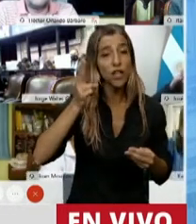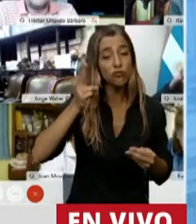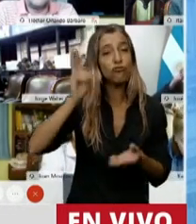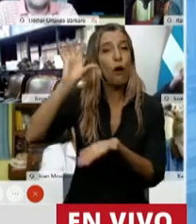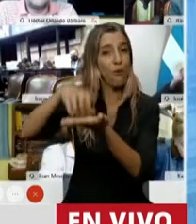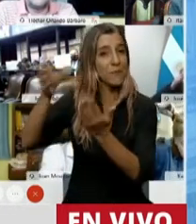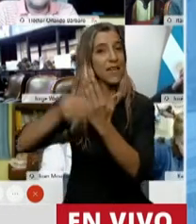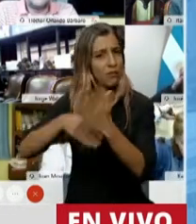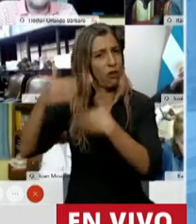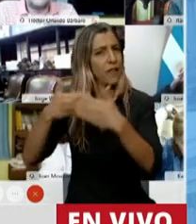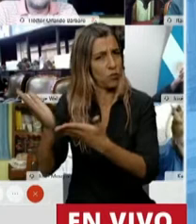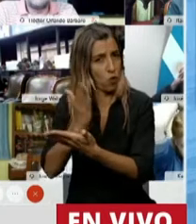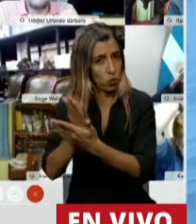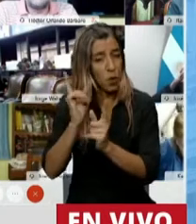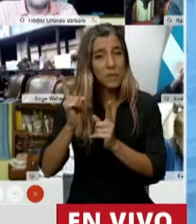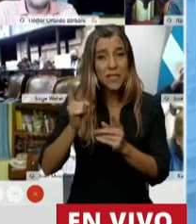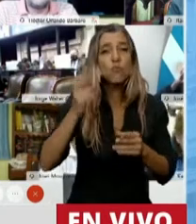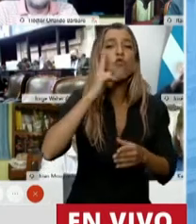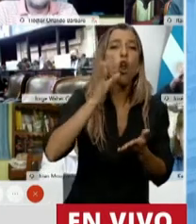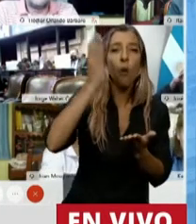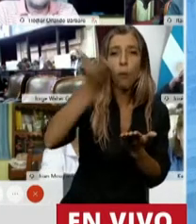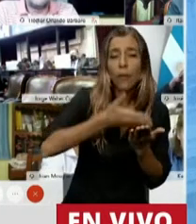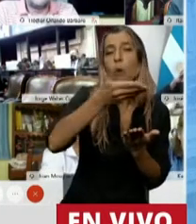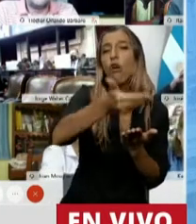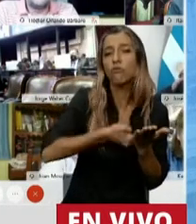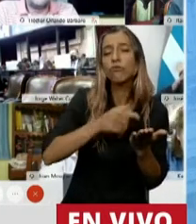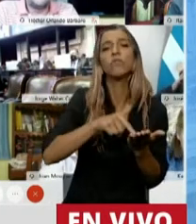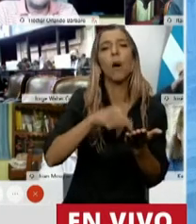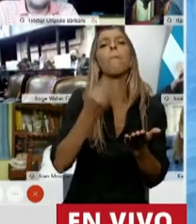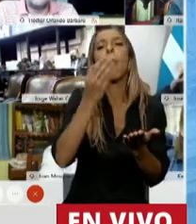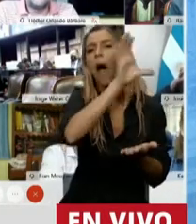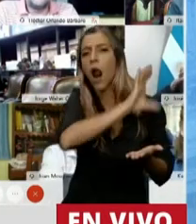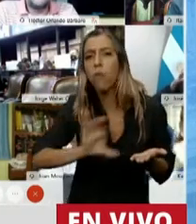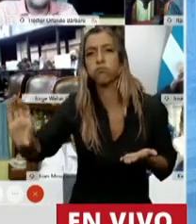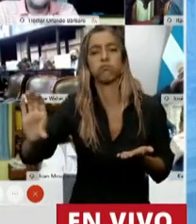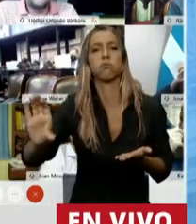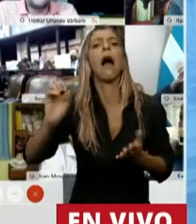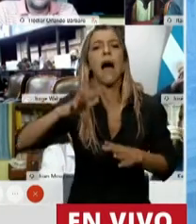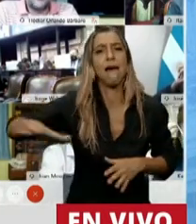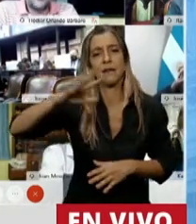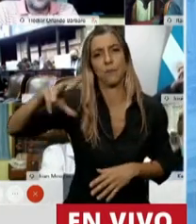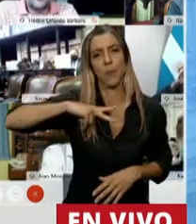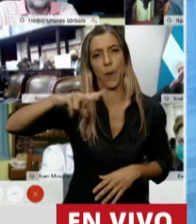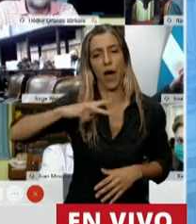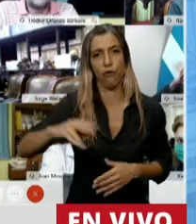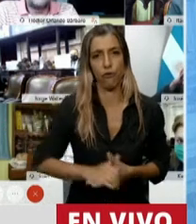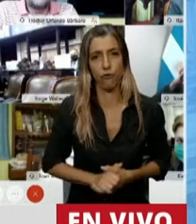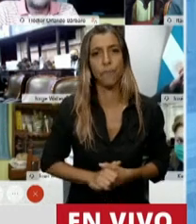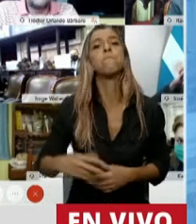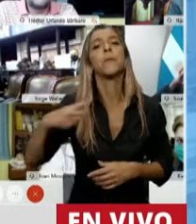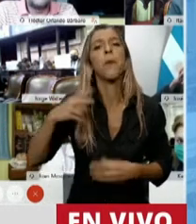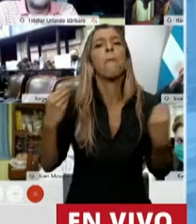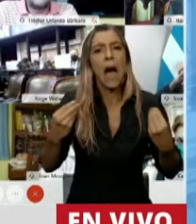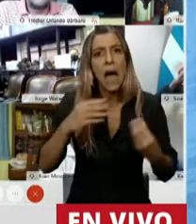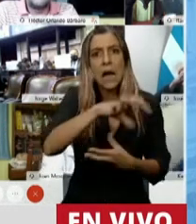Desarrollo Productivo fue transferencias al sector privado para sostener